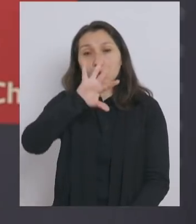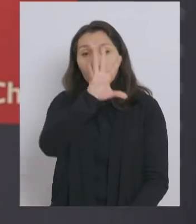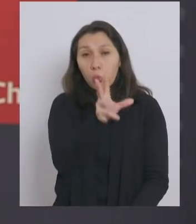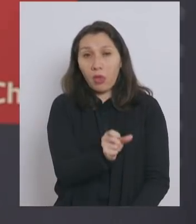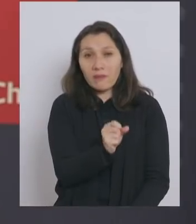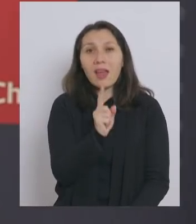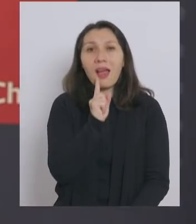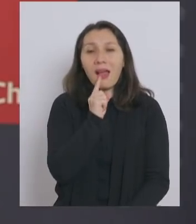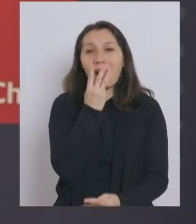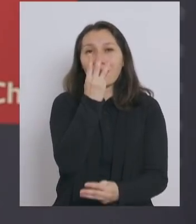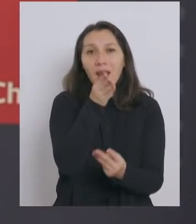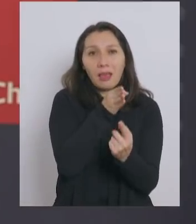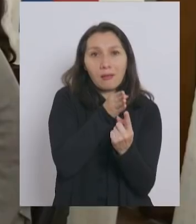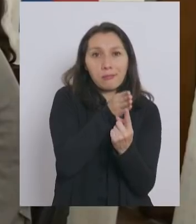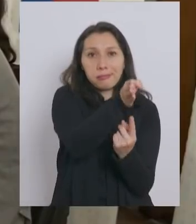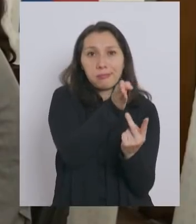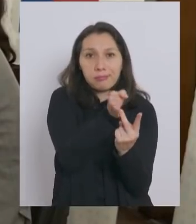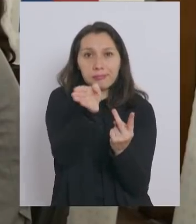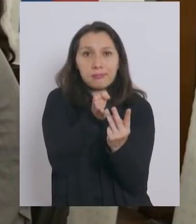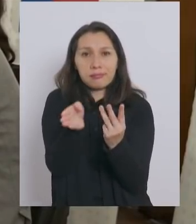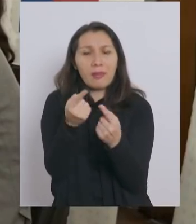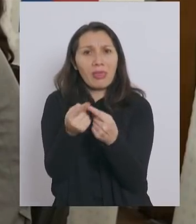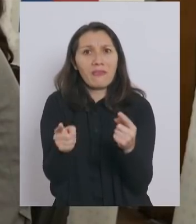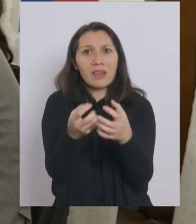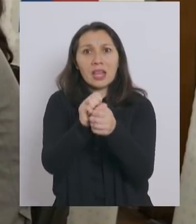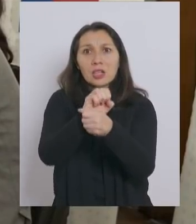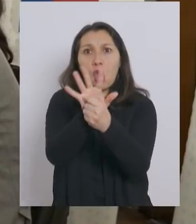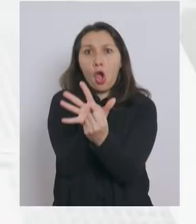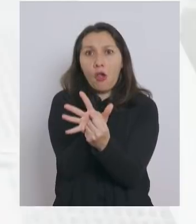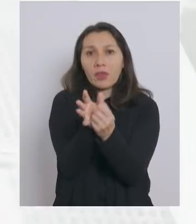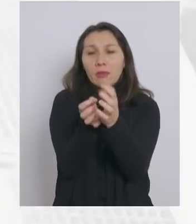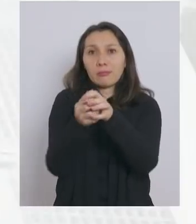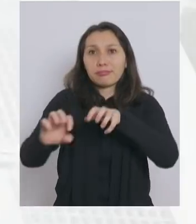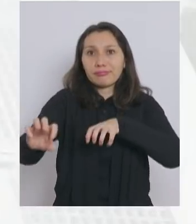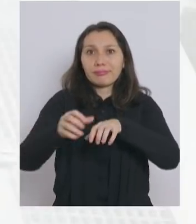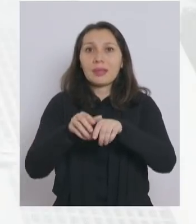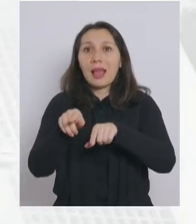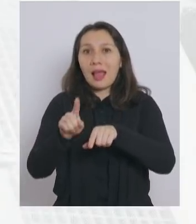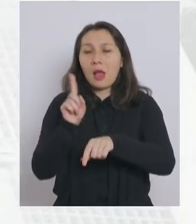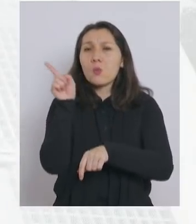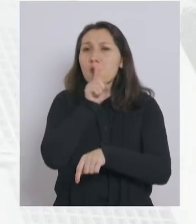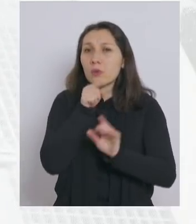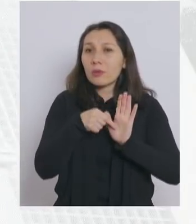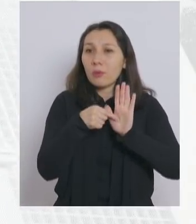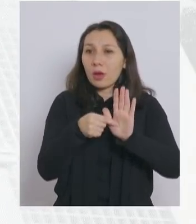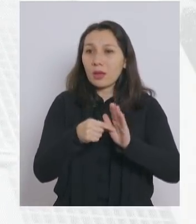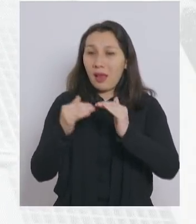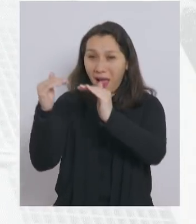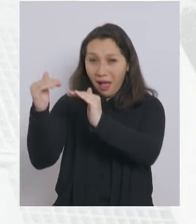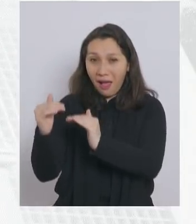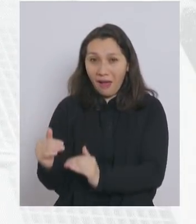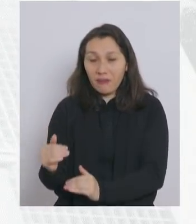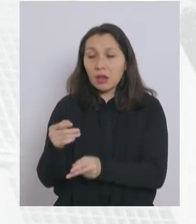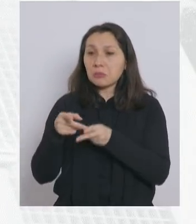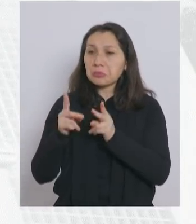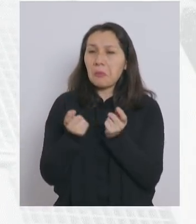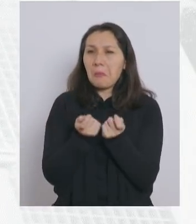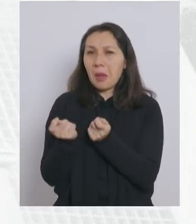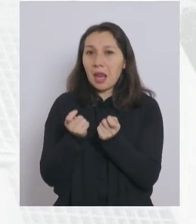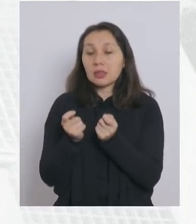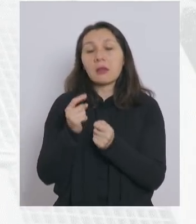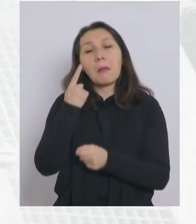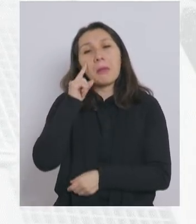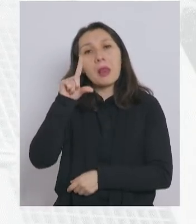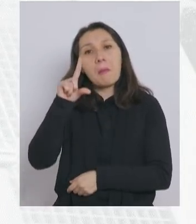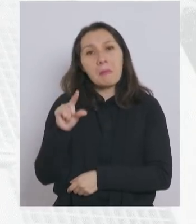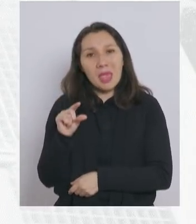donde estaban estas variantes que les comenté anteriormente. También, como podemos ver en la parte final, la eficacia de la vacuna fue similar, aunque bajó